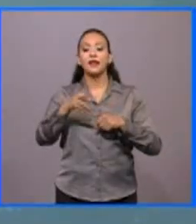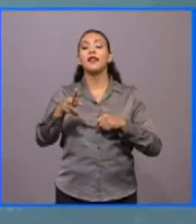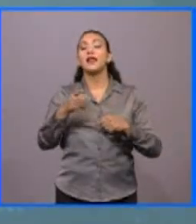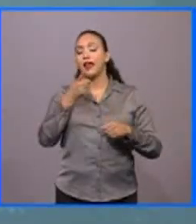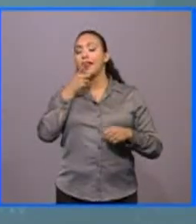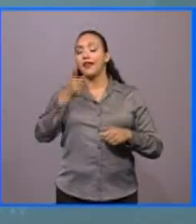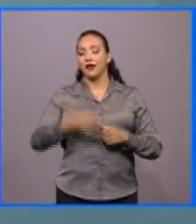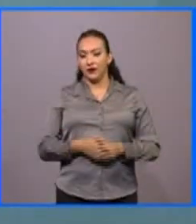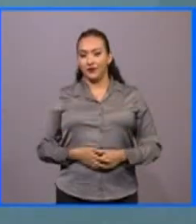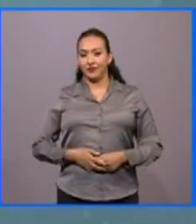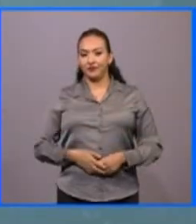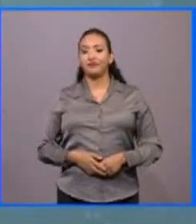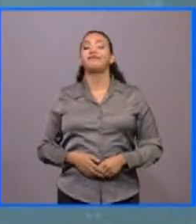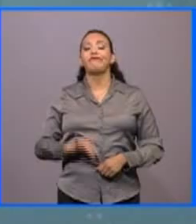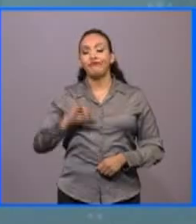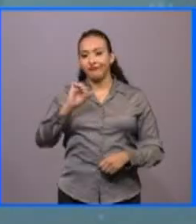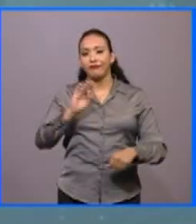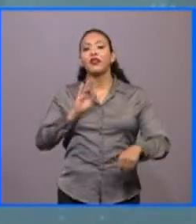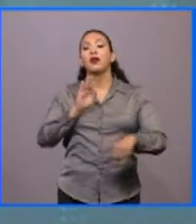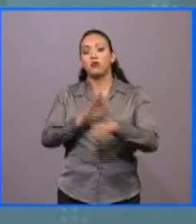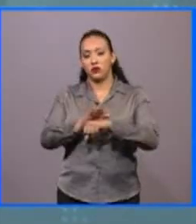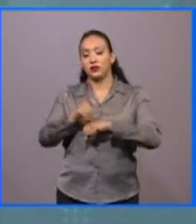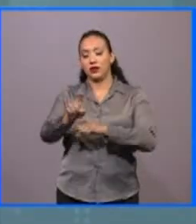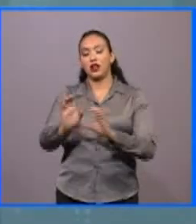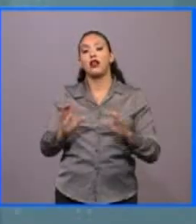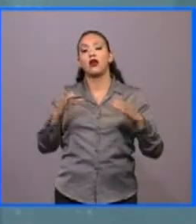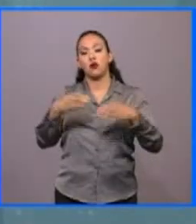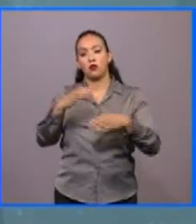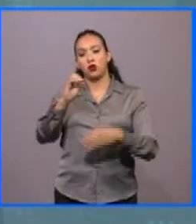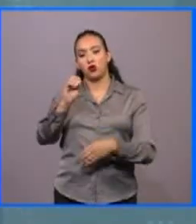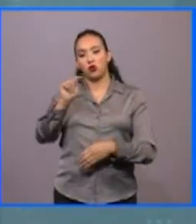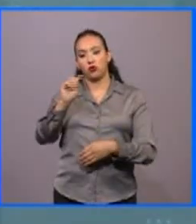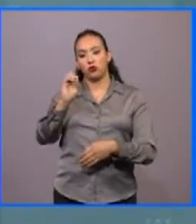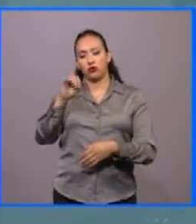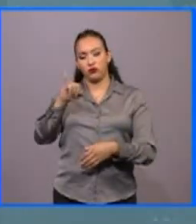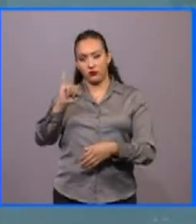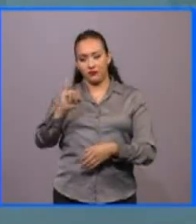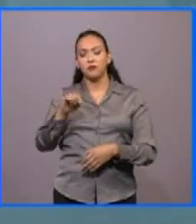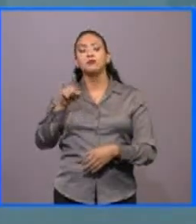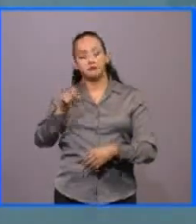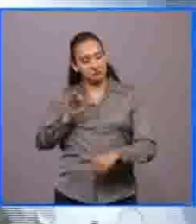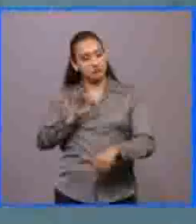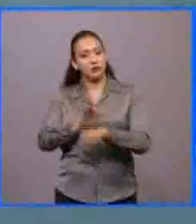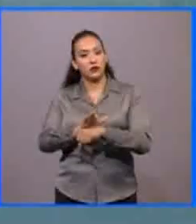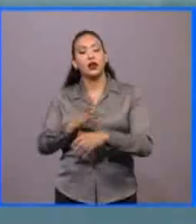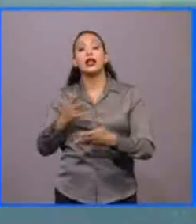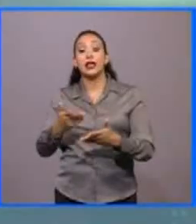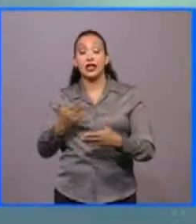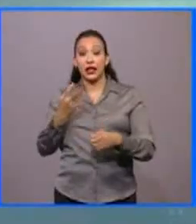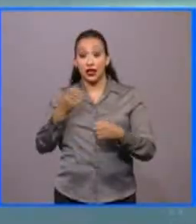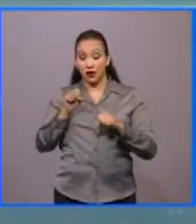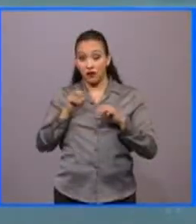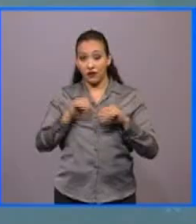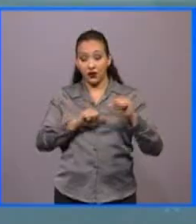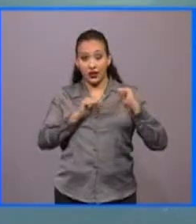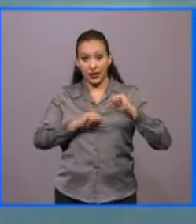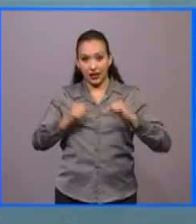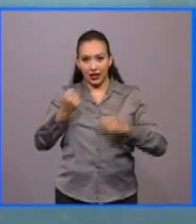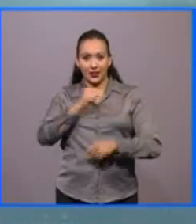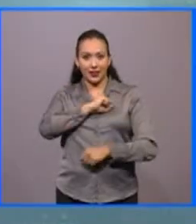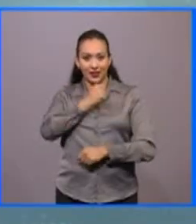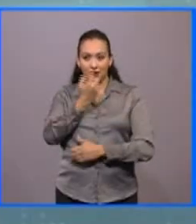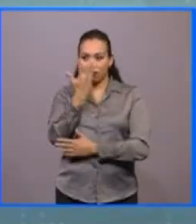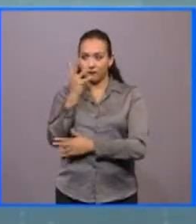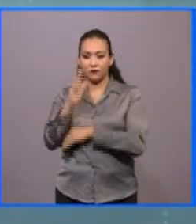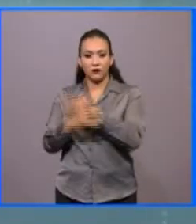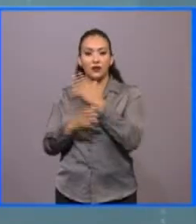segundo circuito concedió la protección de la justicia a la comunidad otomí, decisión que fue impugnada por la Secretaría del Medio Ambiente del